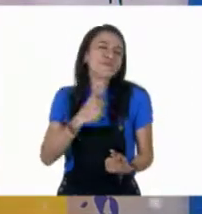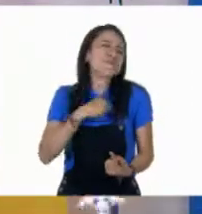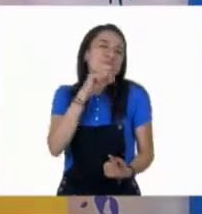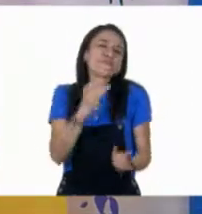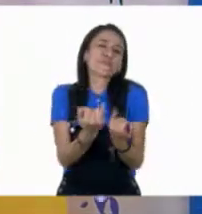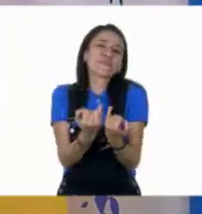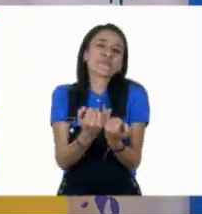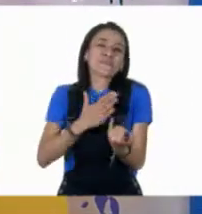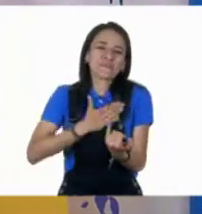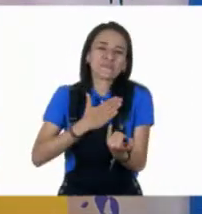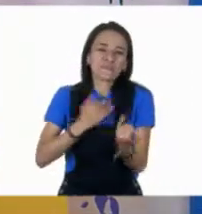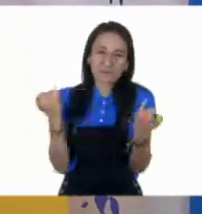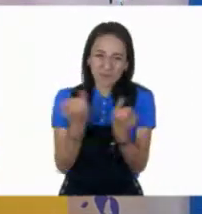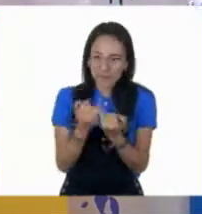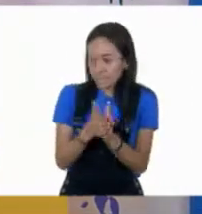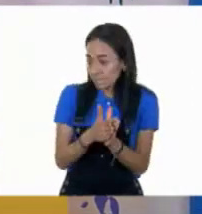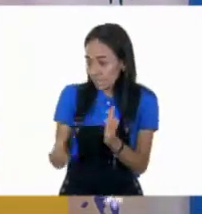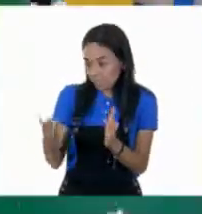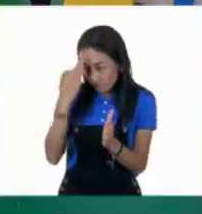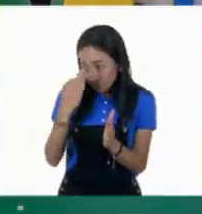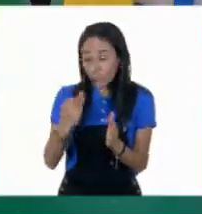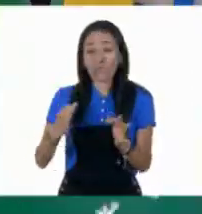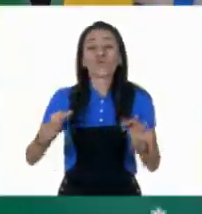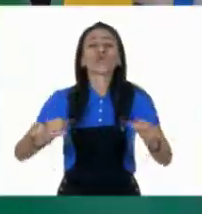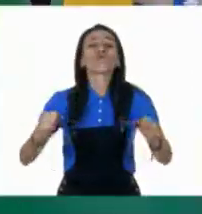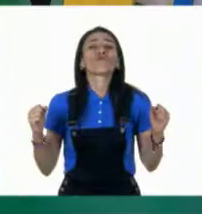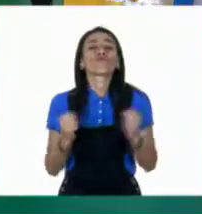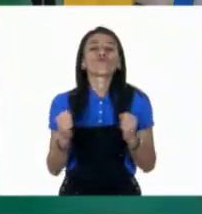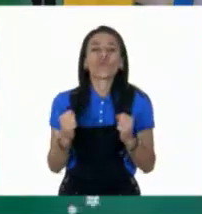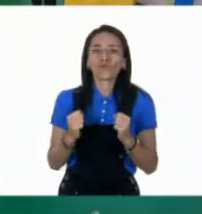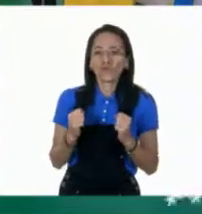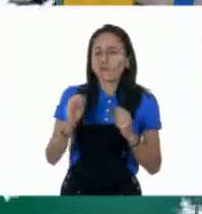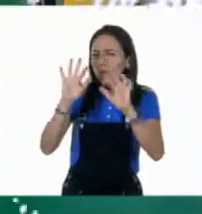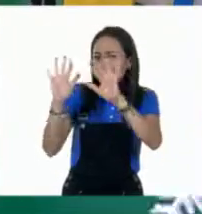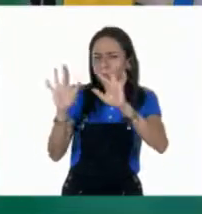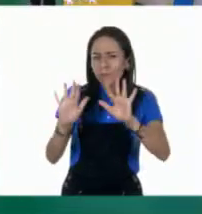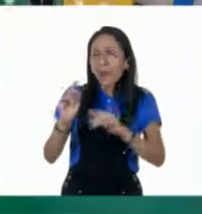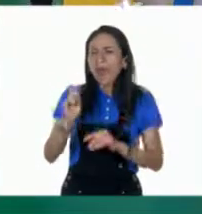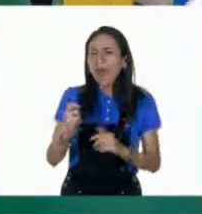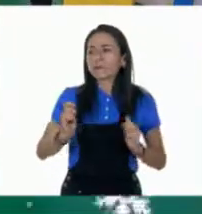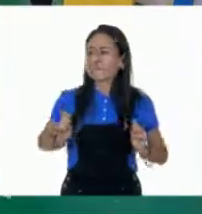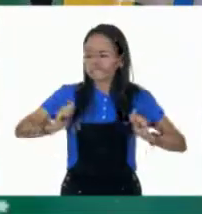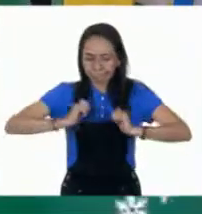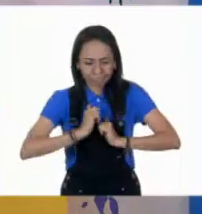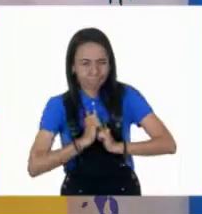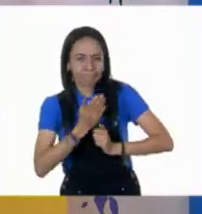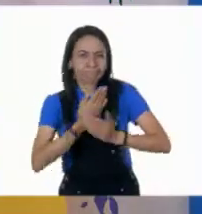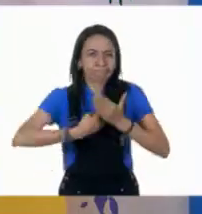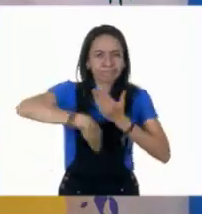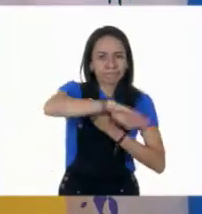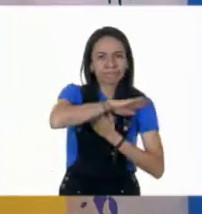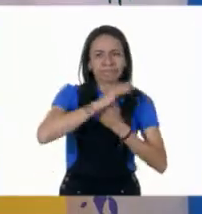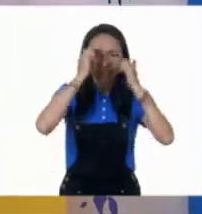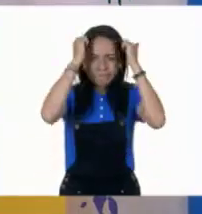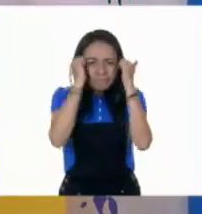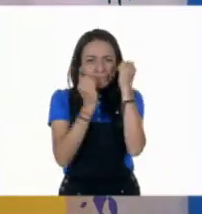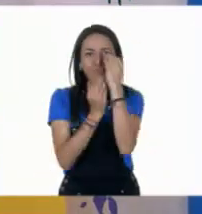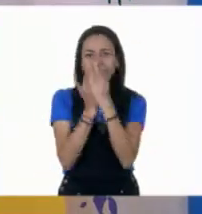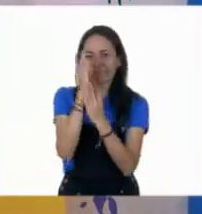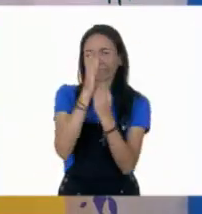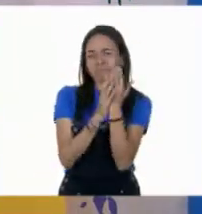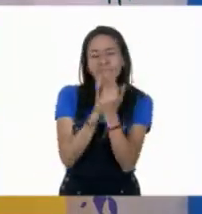invierno. Es una época donde nos abrigamos, nos mantenemos calientitos y como ya lo platicamos, también nuestra